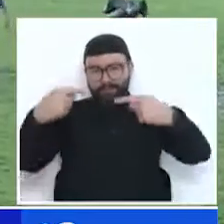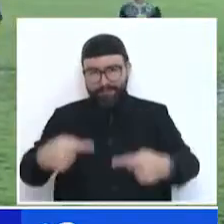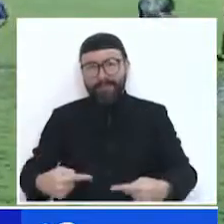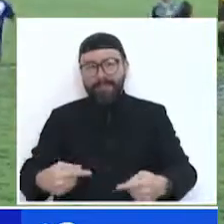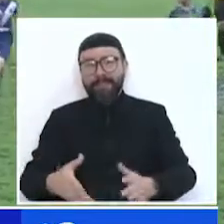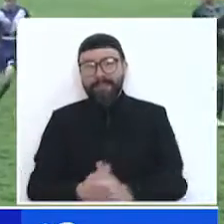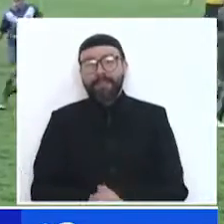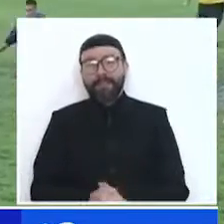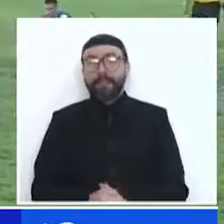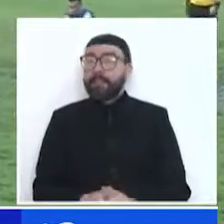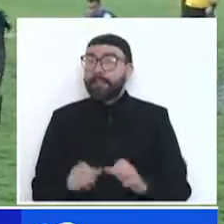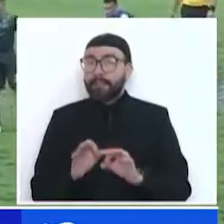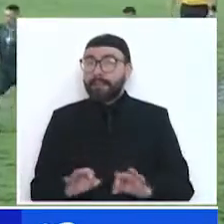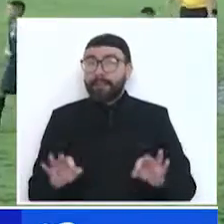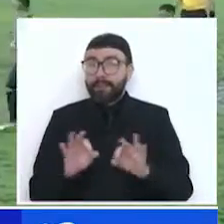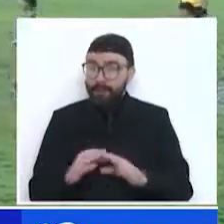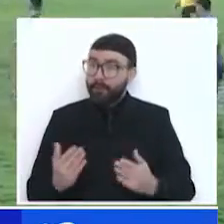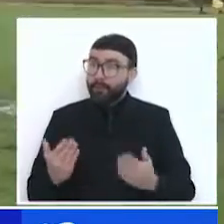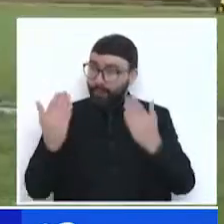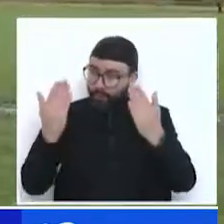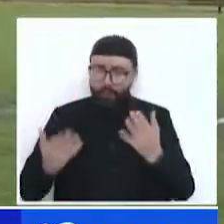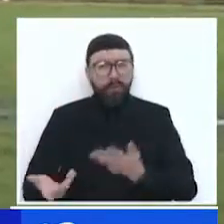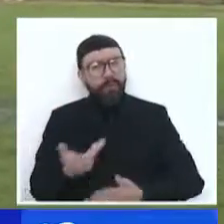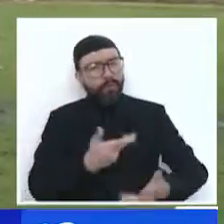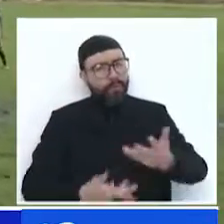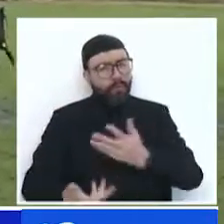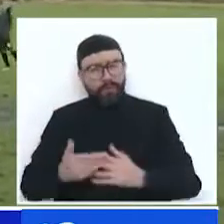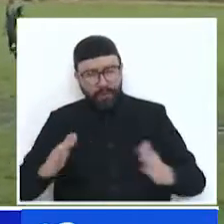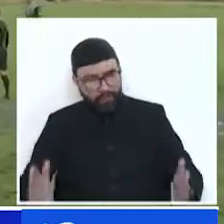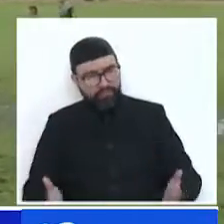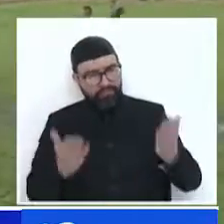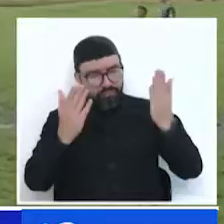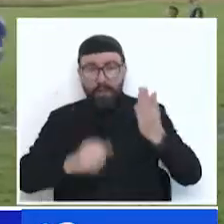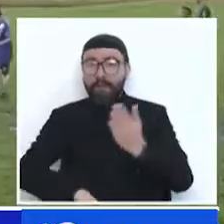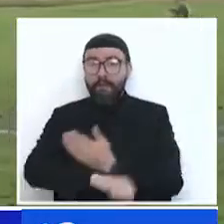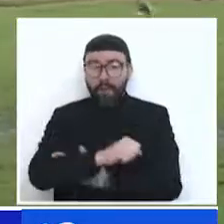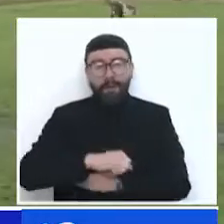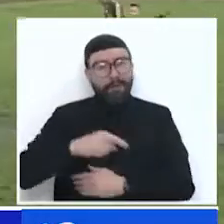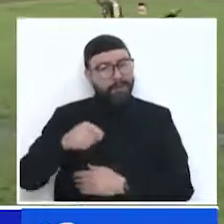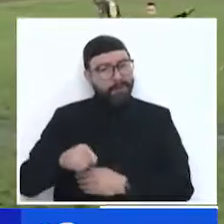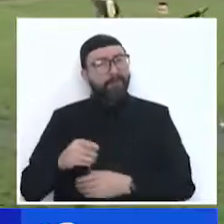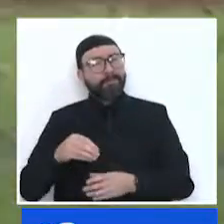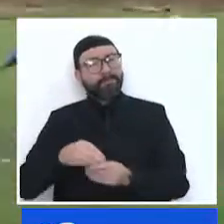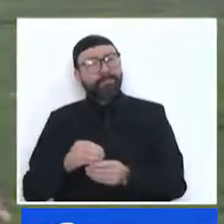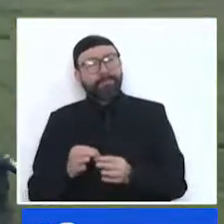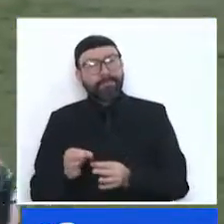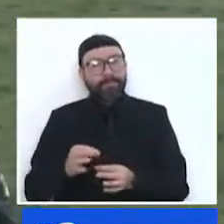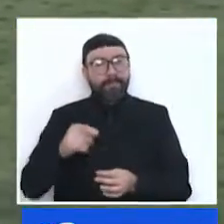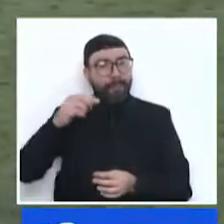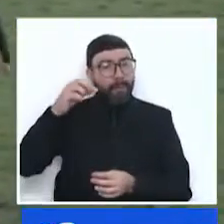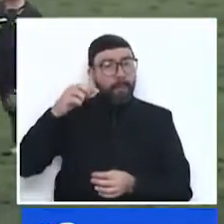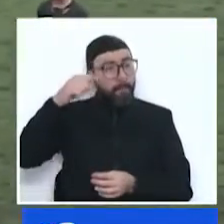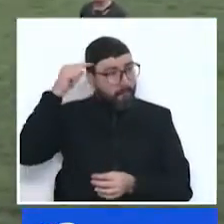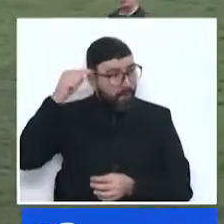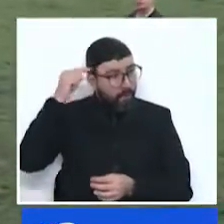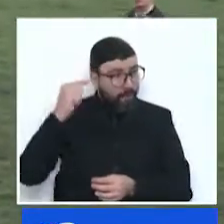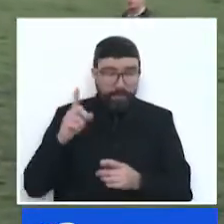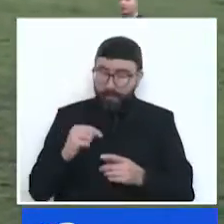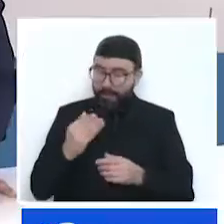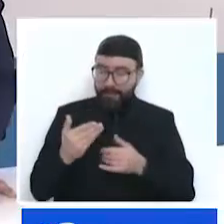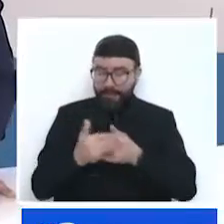Espacios importantes para la promoción y el crecimiento del fútbol aficionado en el municipio de Montenegro y en el departamento del Quindío en